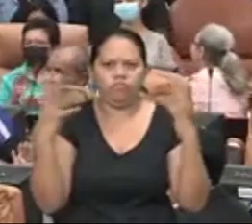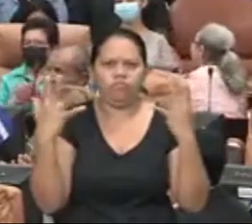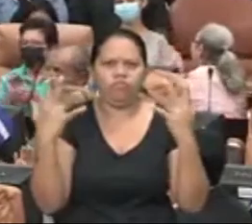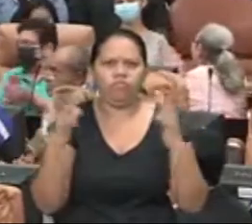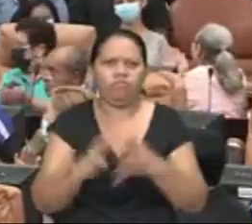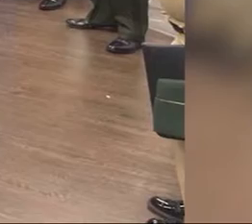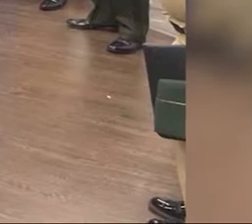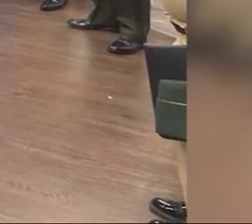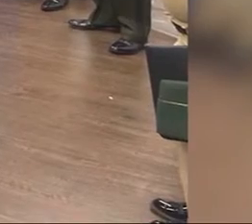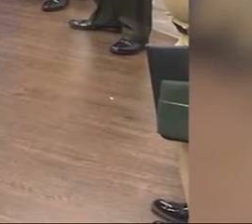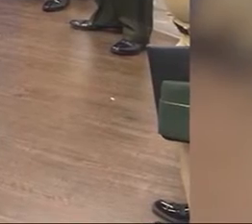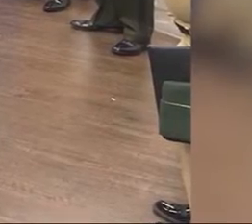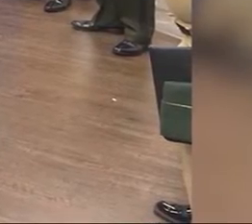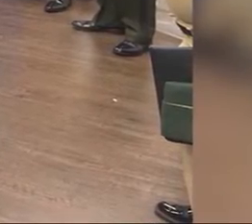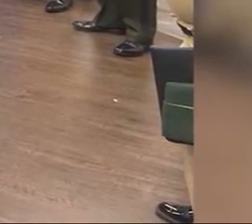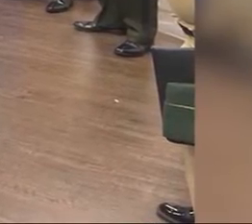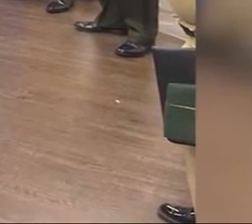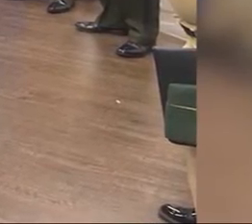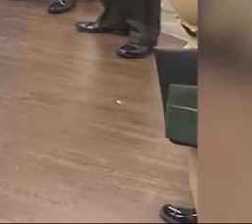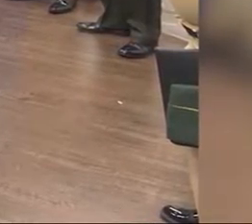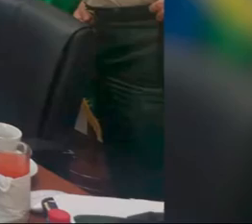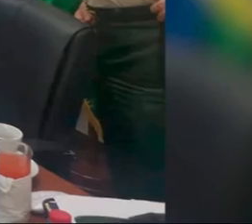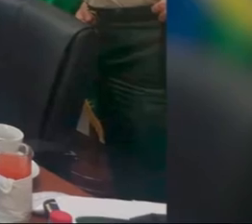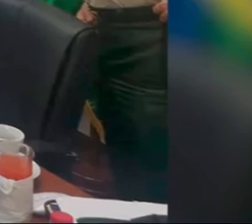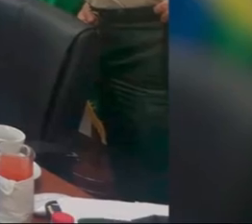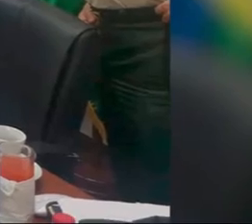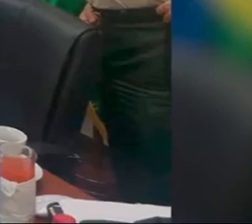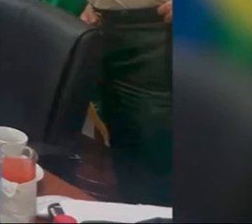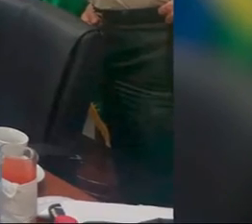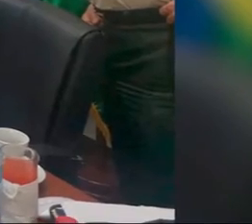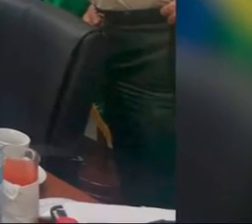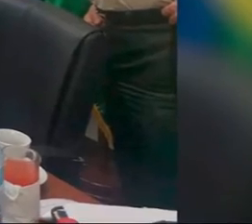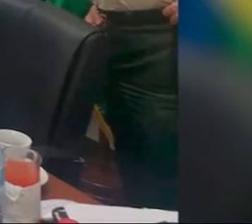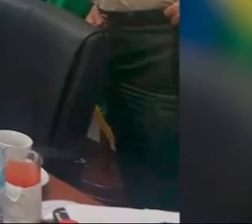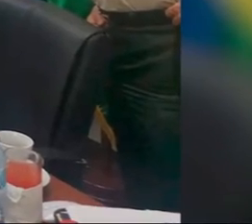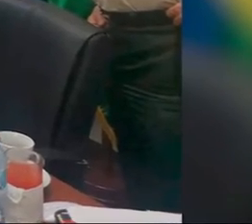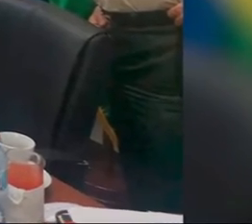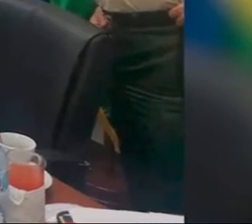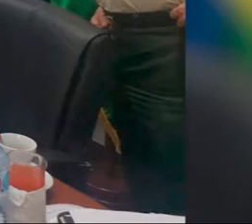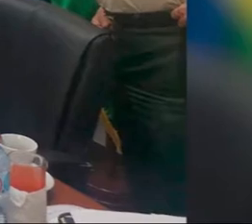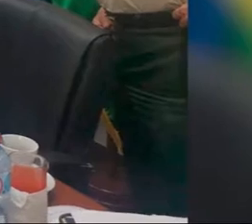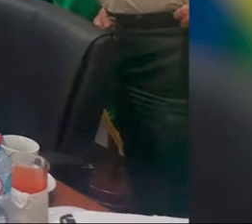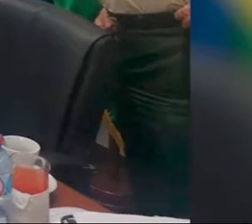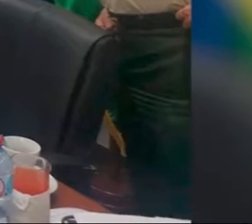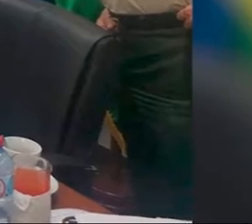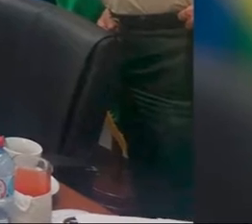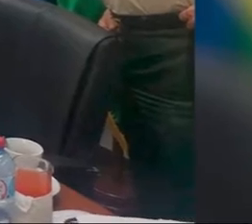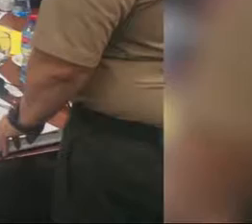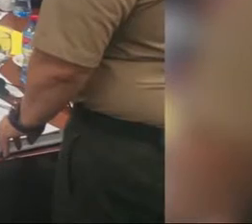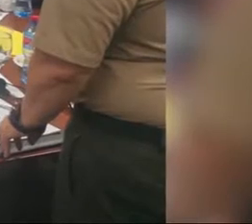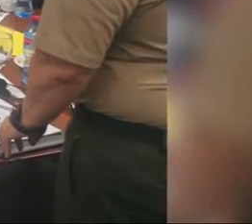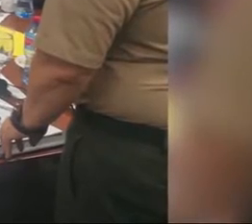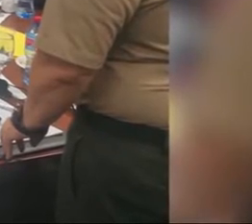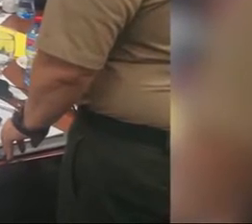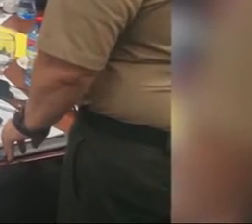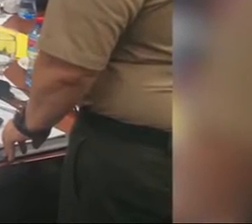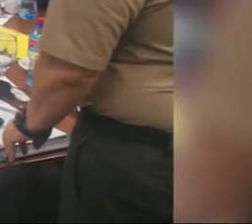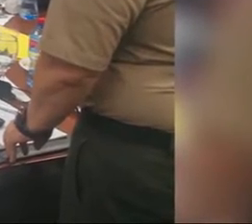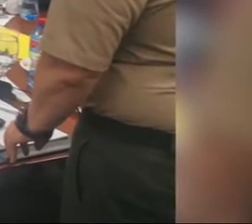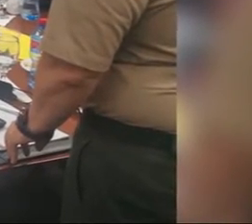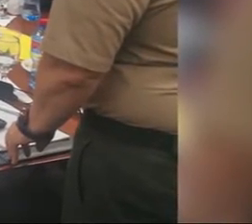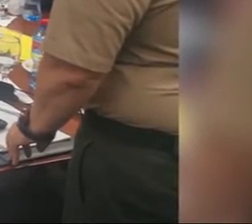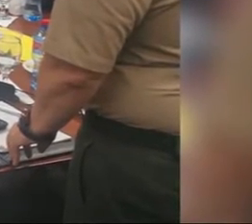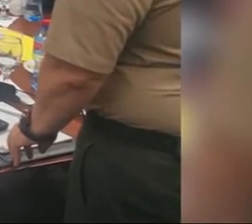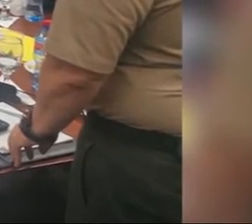y aeronaves de la Conferencia de Fuerzas Armadas de la Región Centroamericana, Federación de Rusia,